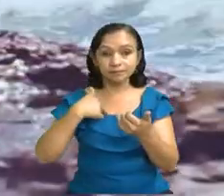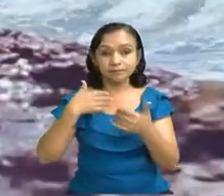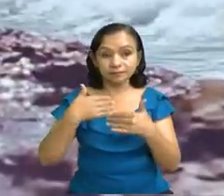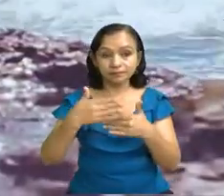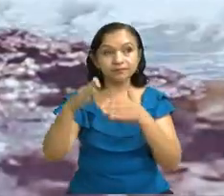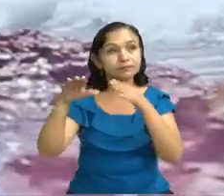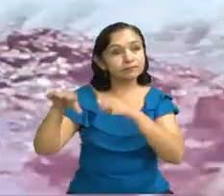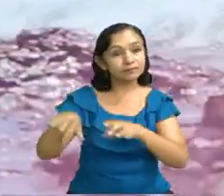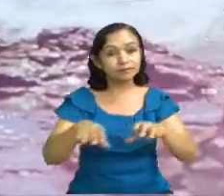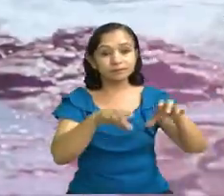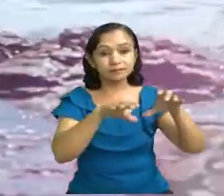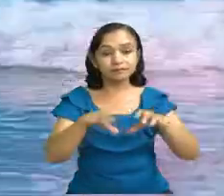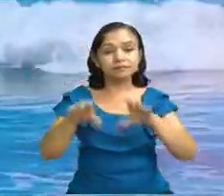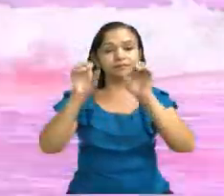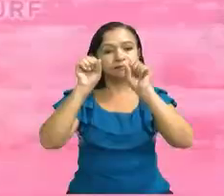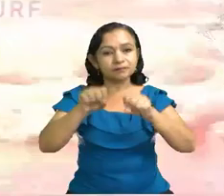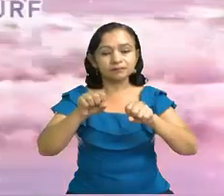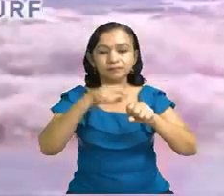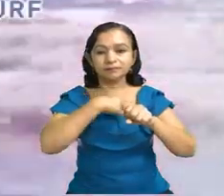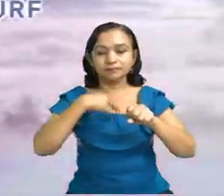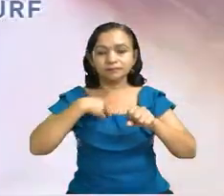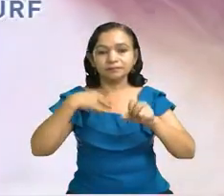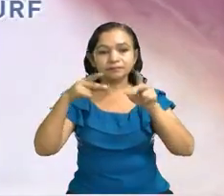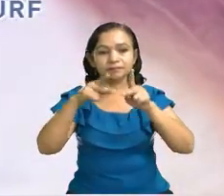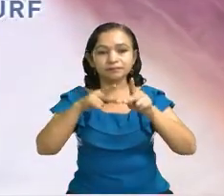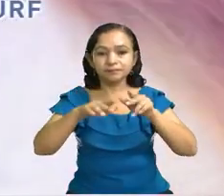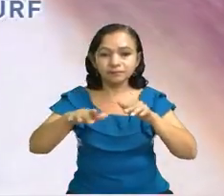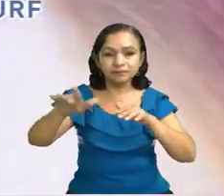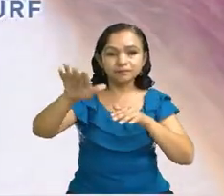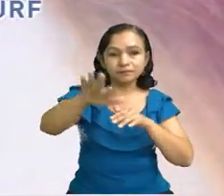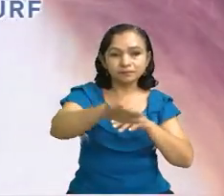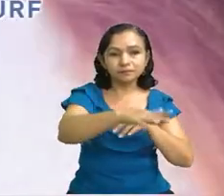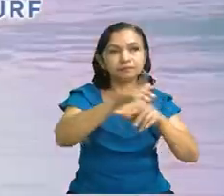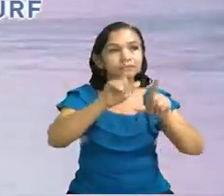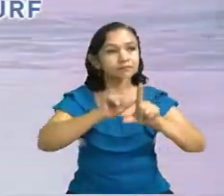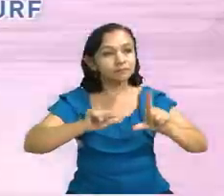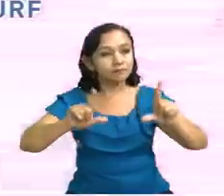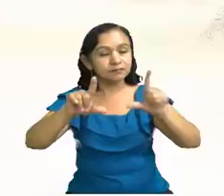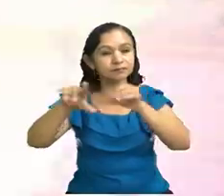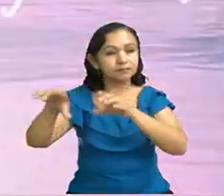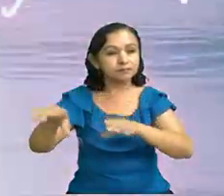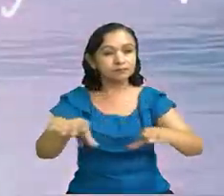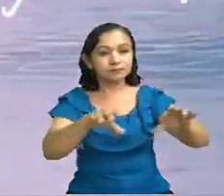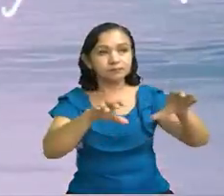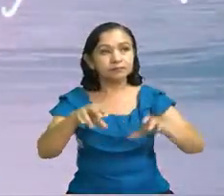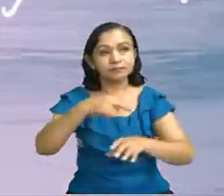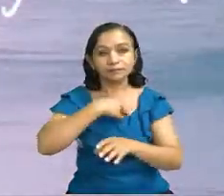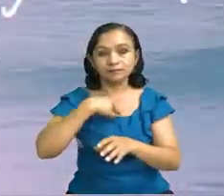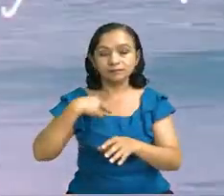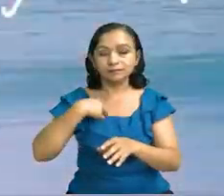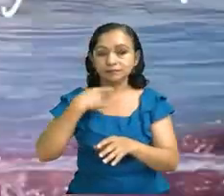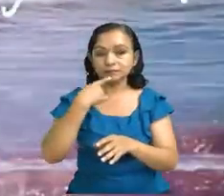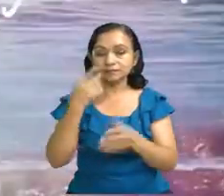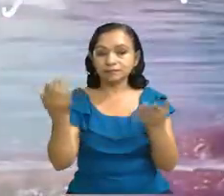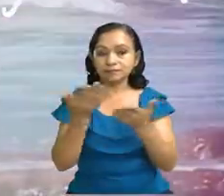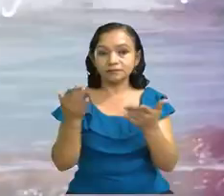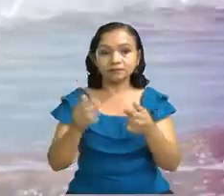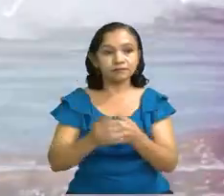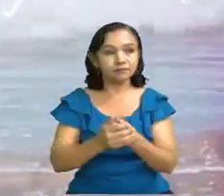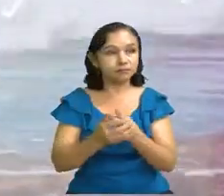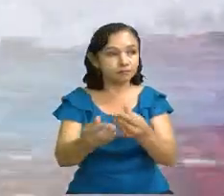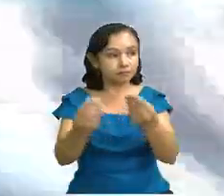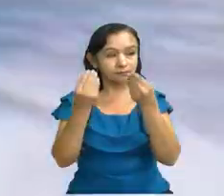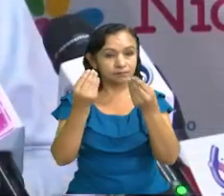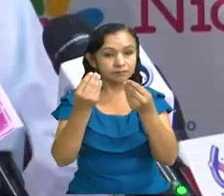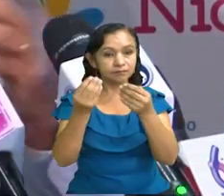esta actividad, también promocionamos nuestras playas, nuestros lugares atractivos, Nicaragua lleno de mucha agua,